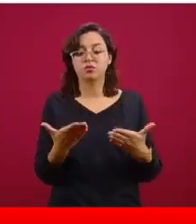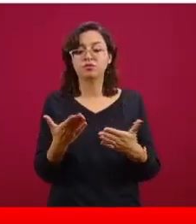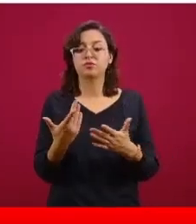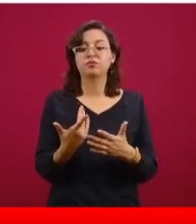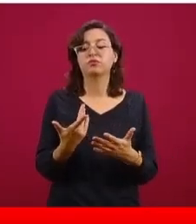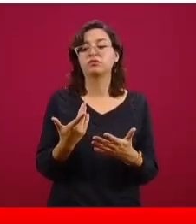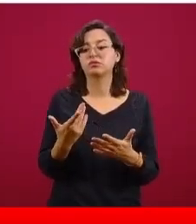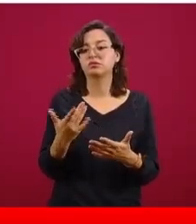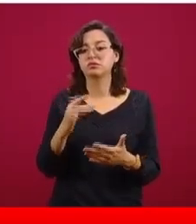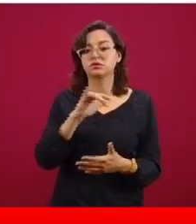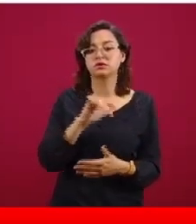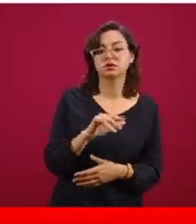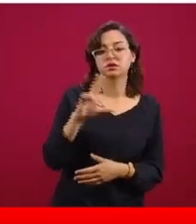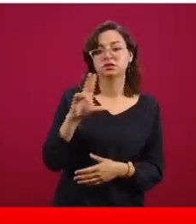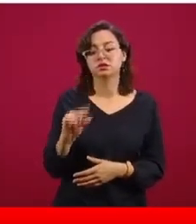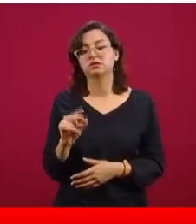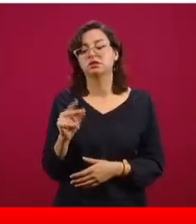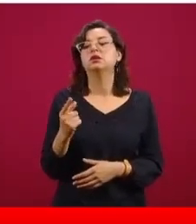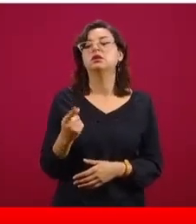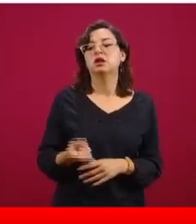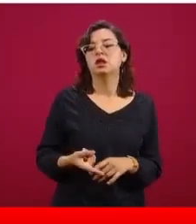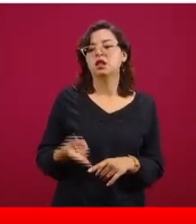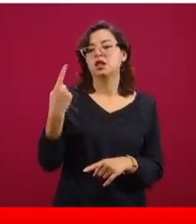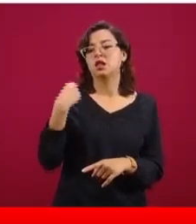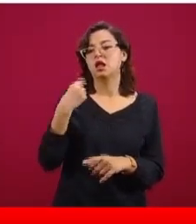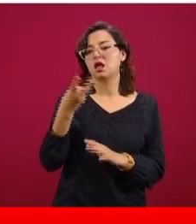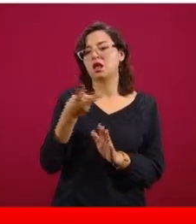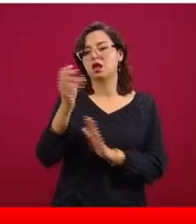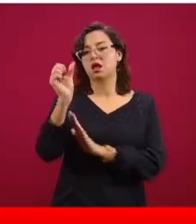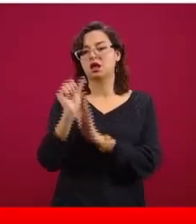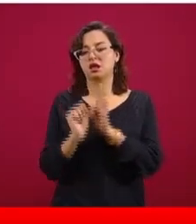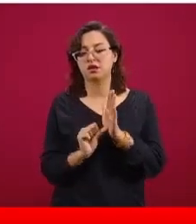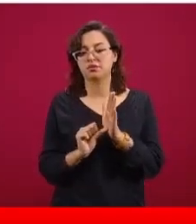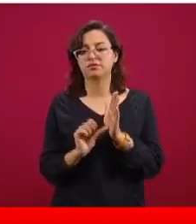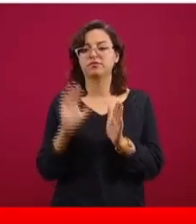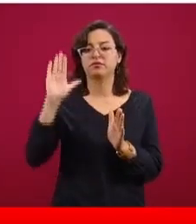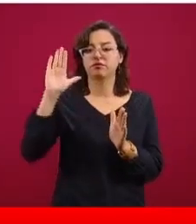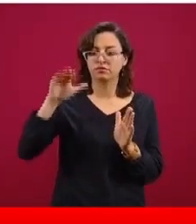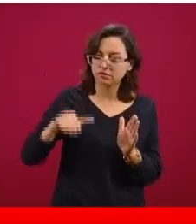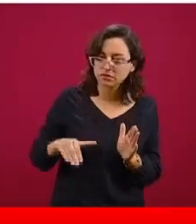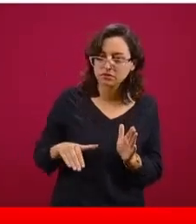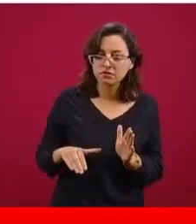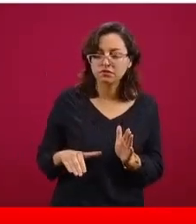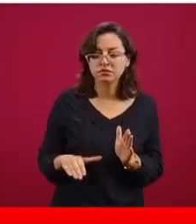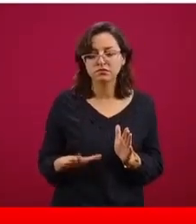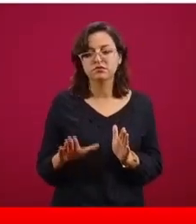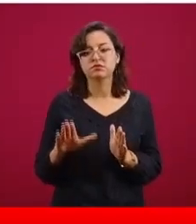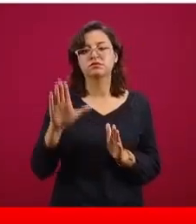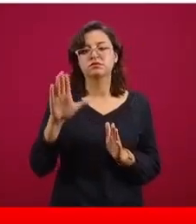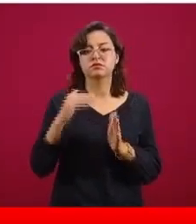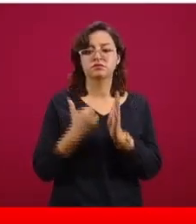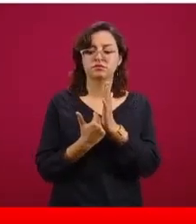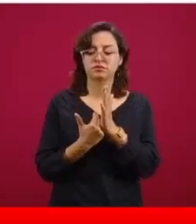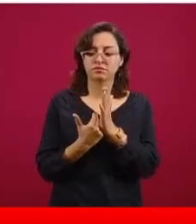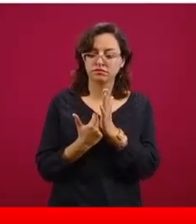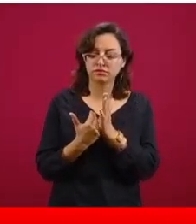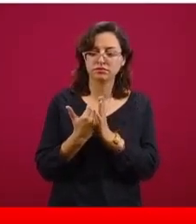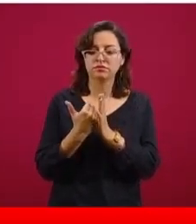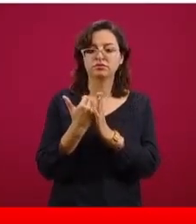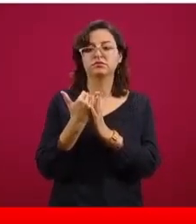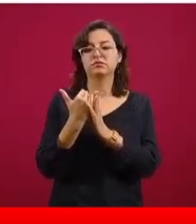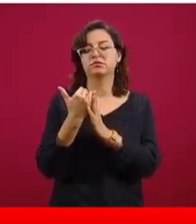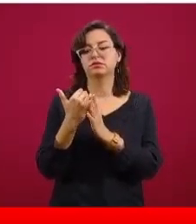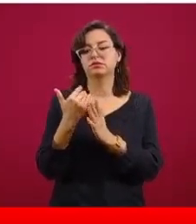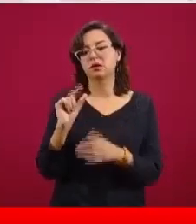trimestre pasado la tendencia es ligeramente ligeramente